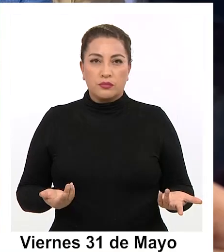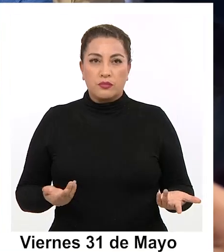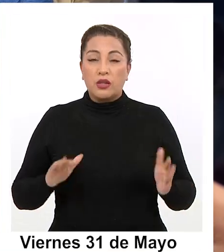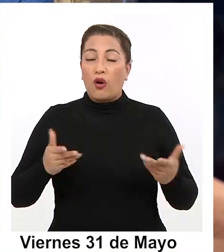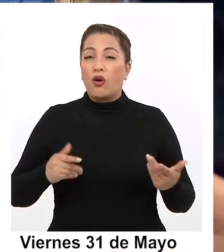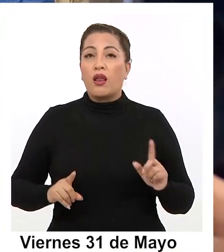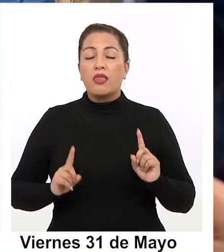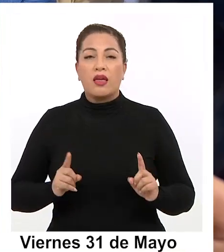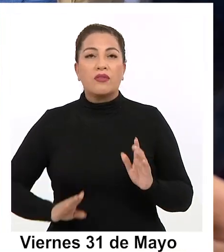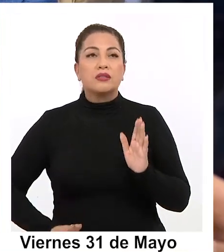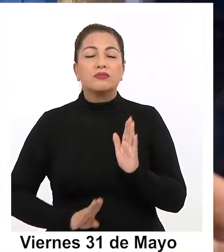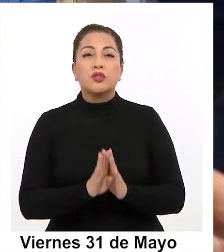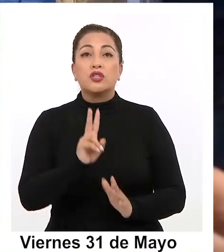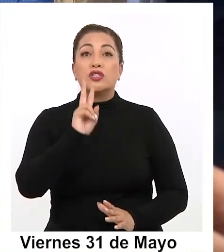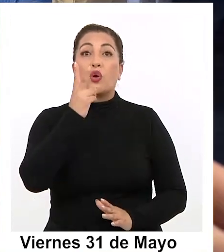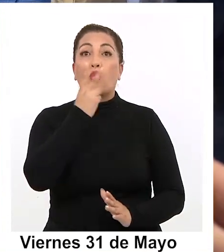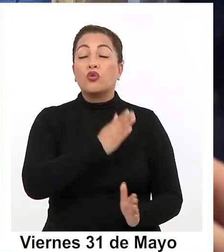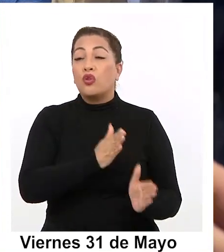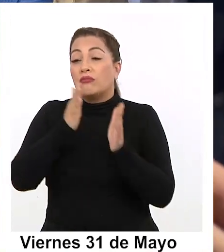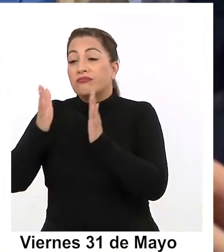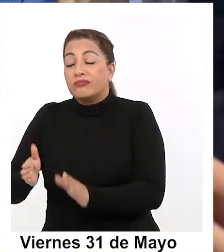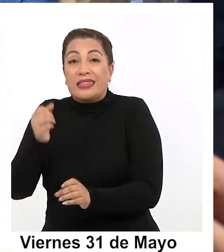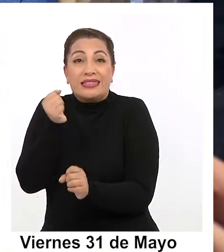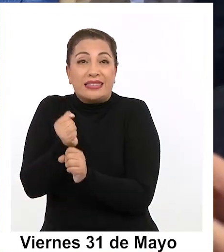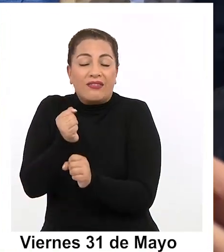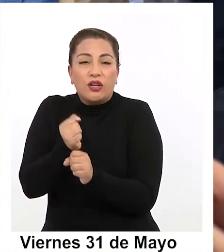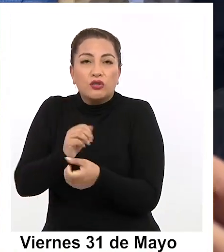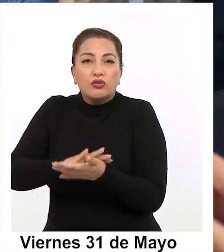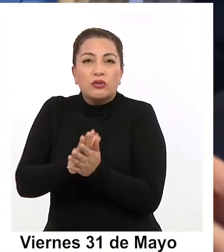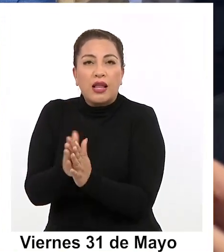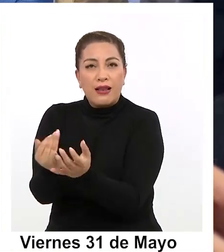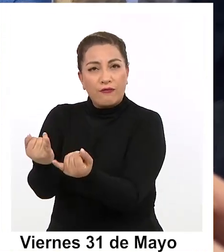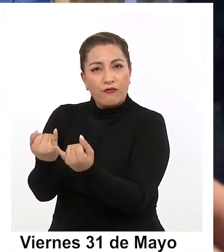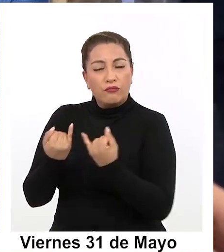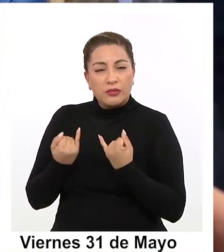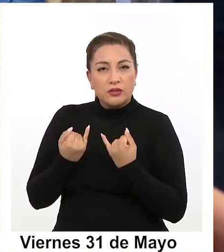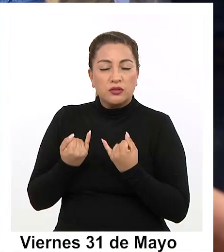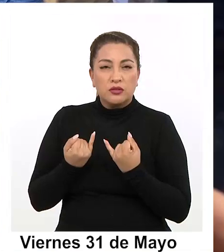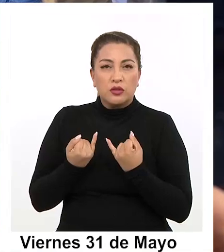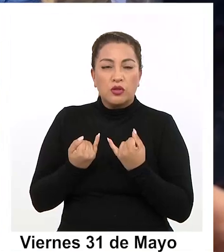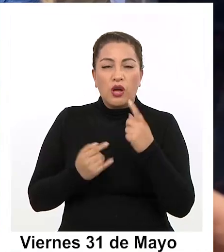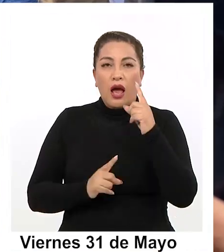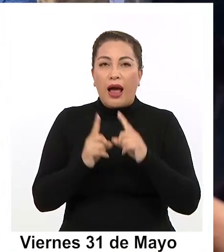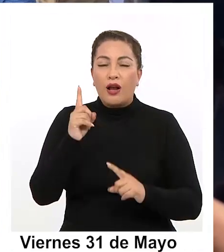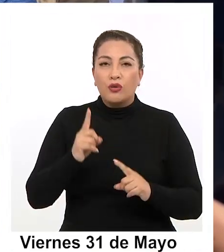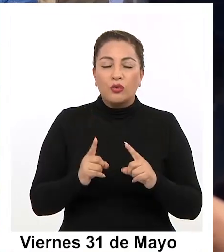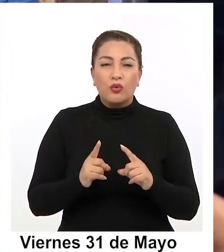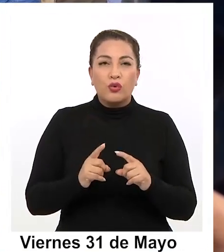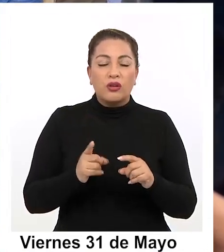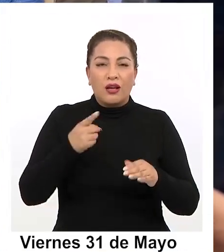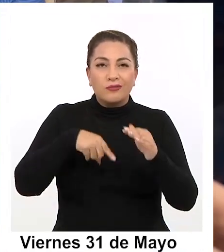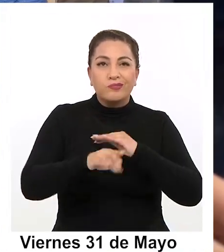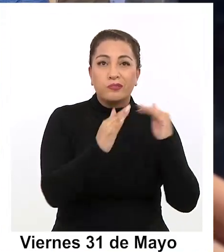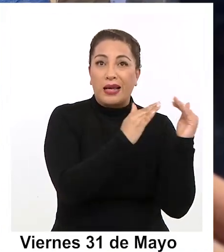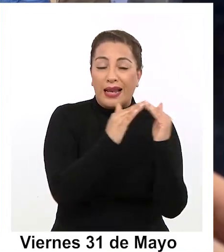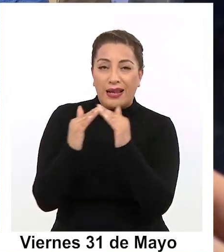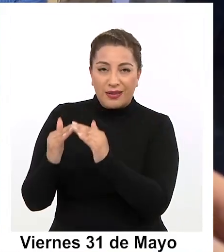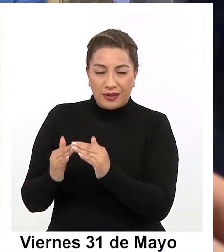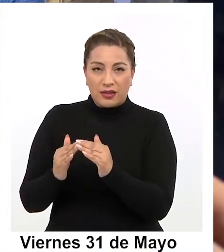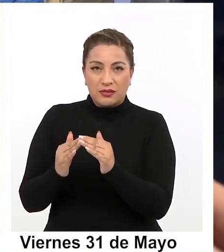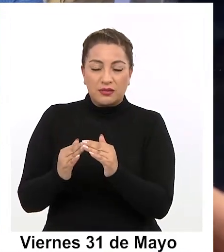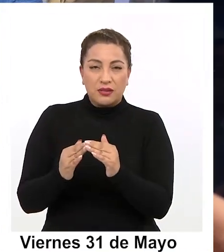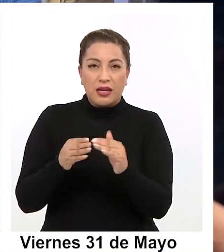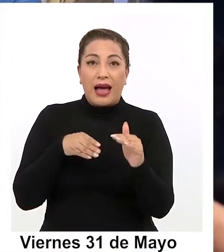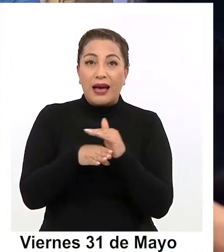desarrollar en su segunda fase todo lo recopilado en el los allanamientos que ustedes pudieron llegar y tener